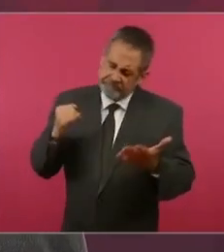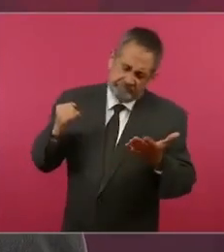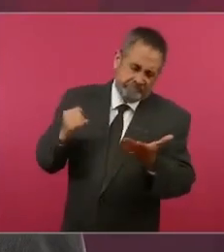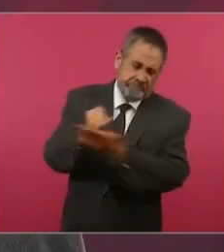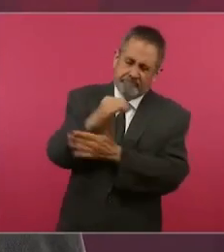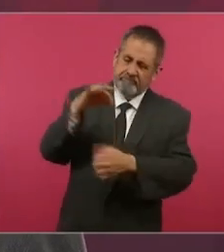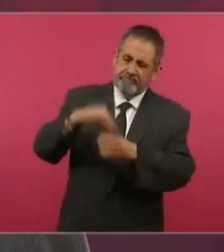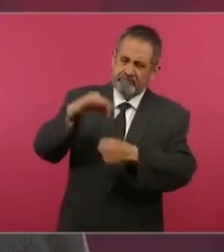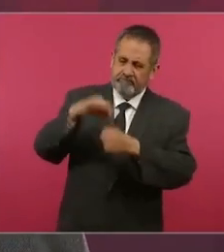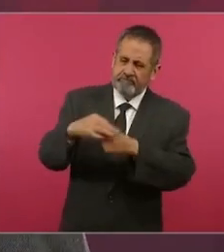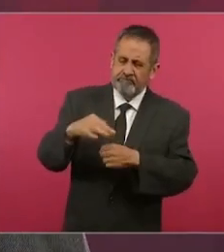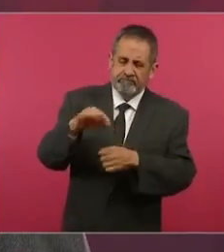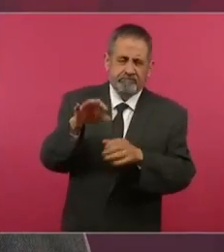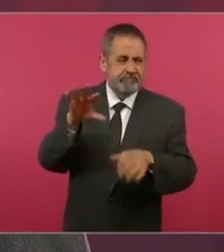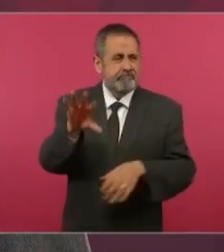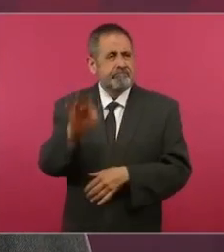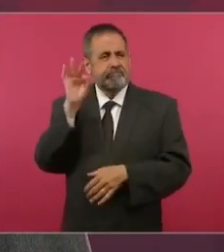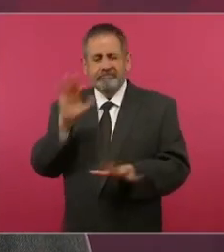llevar a cabo una transformación,